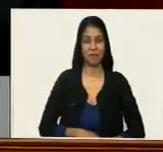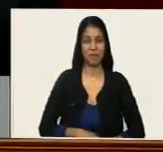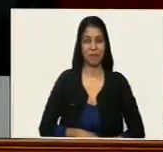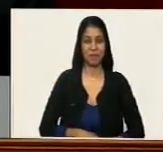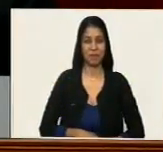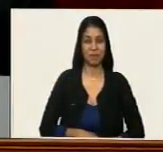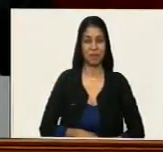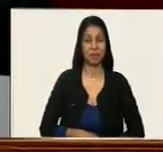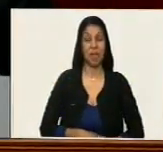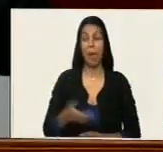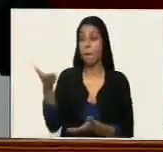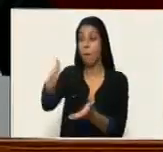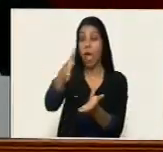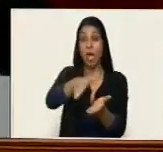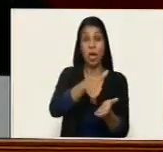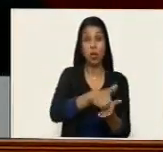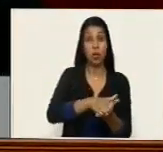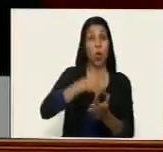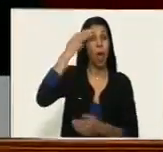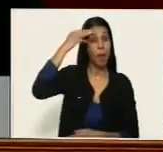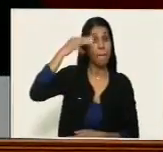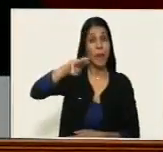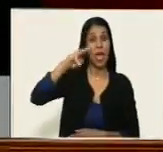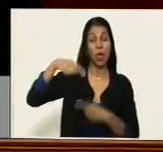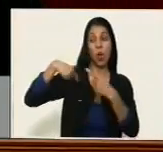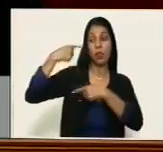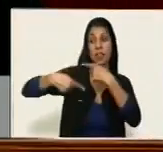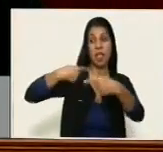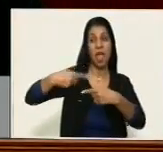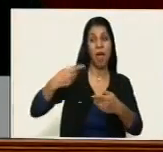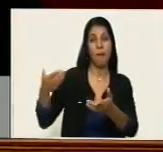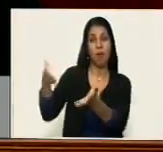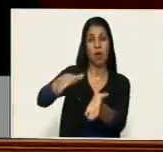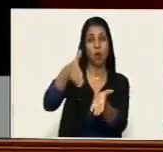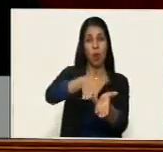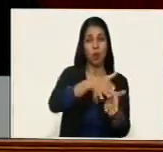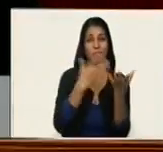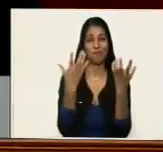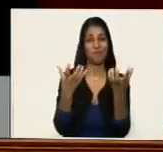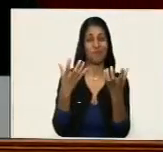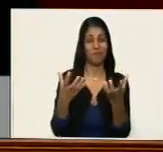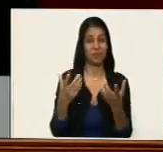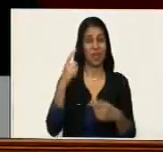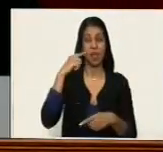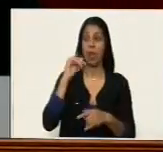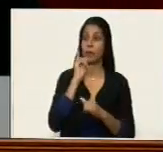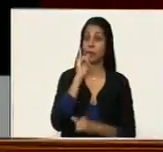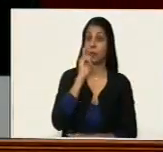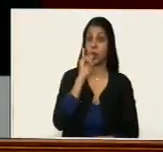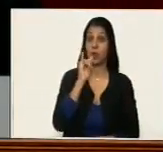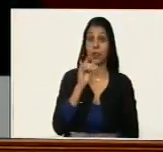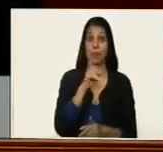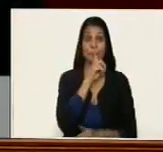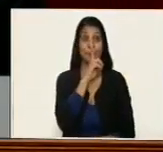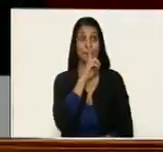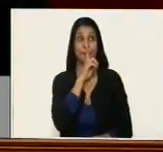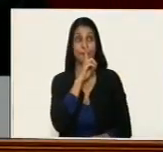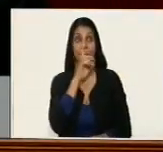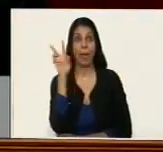De los asesinados todos los días en México. Todos los días. Eso no es noticia. Noticia es que en